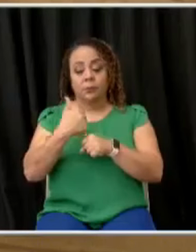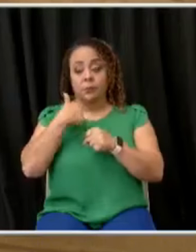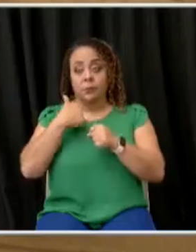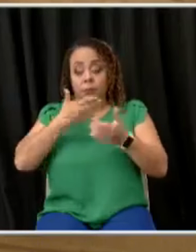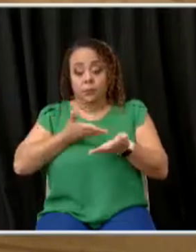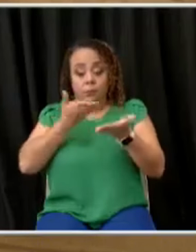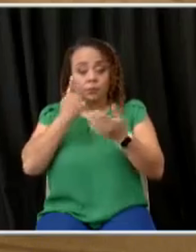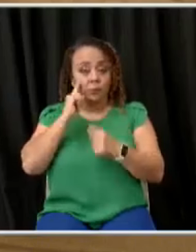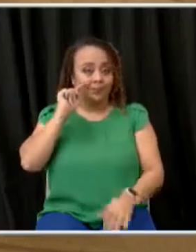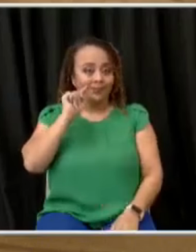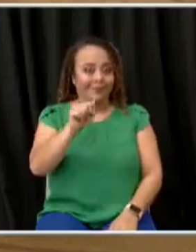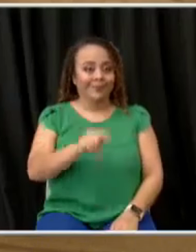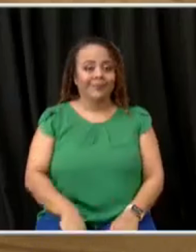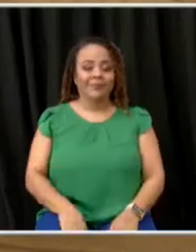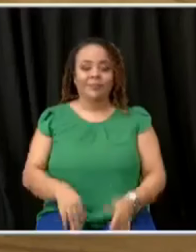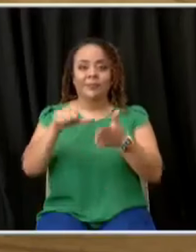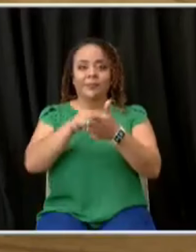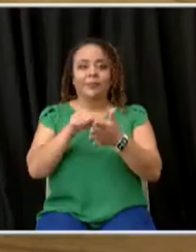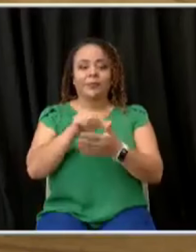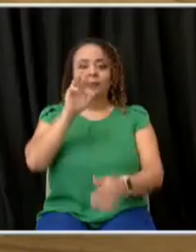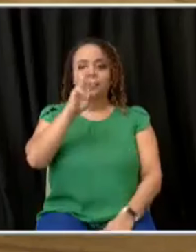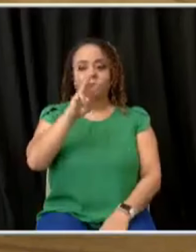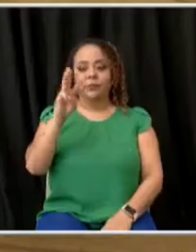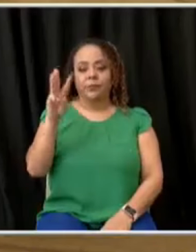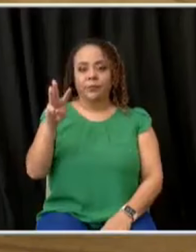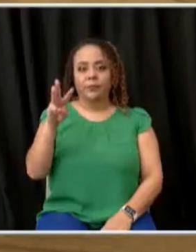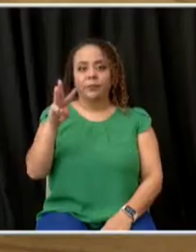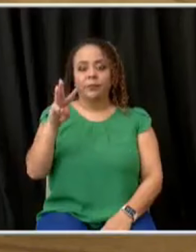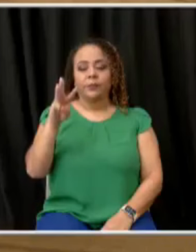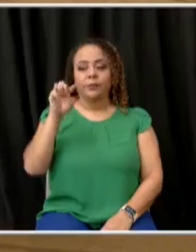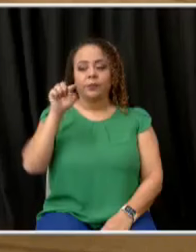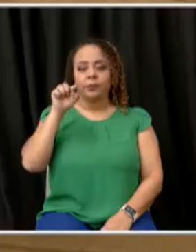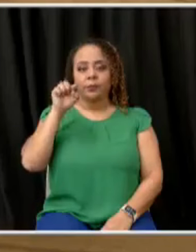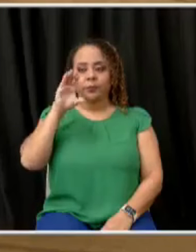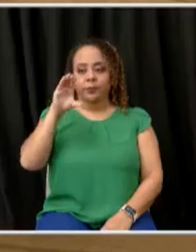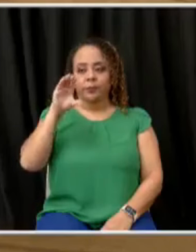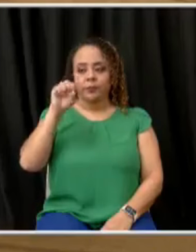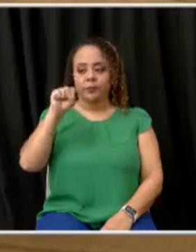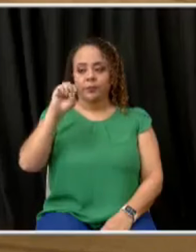disponible para usted en la página web donde aparece